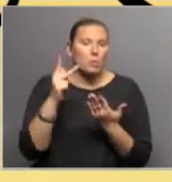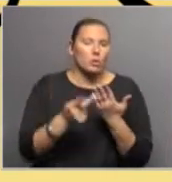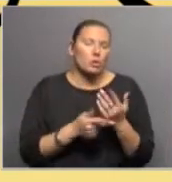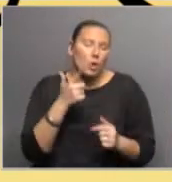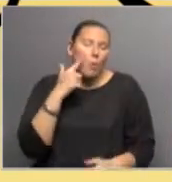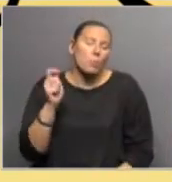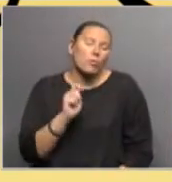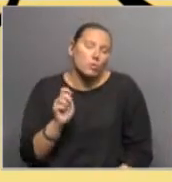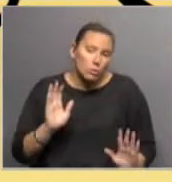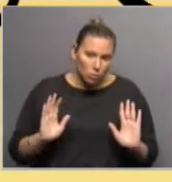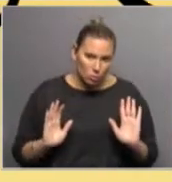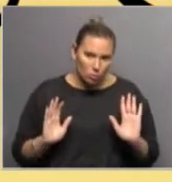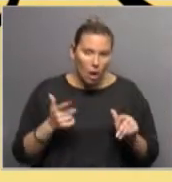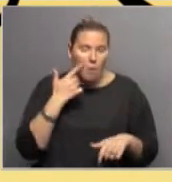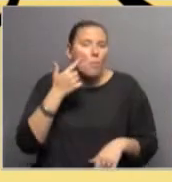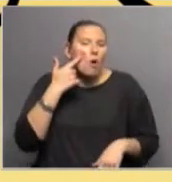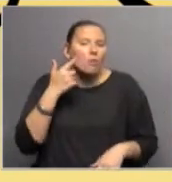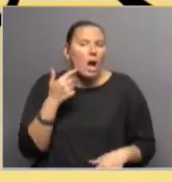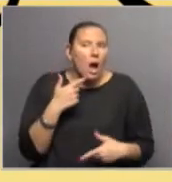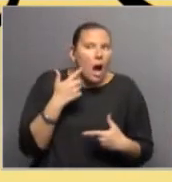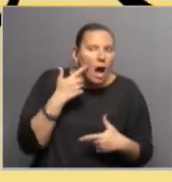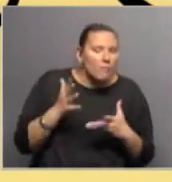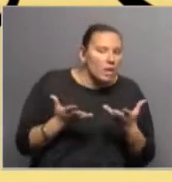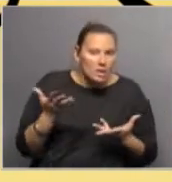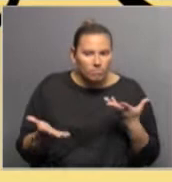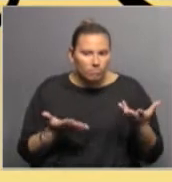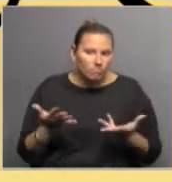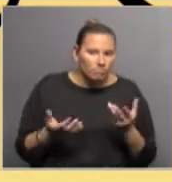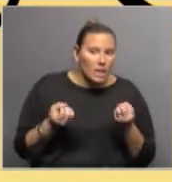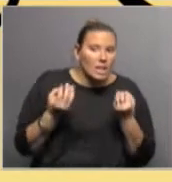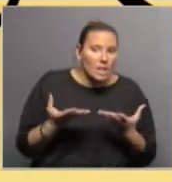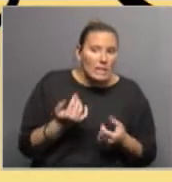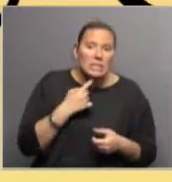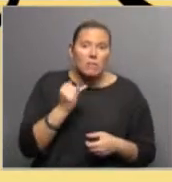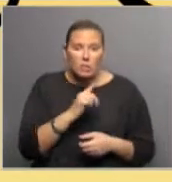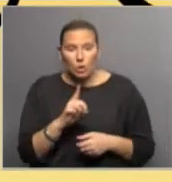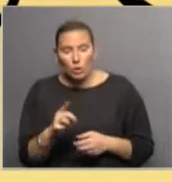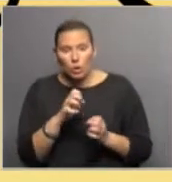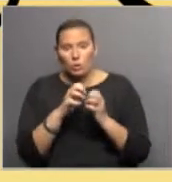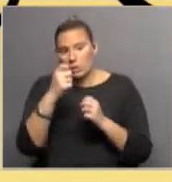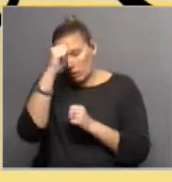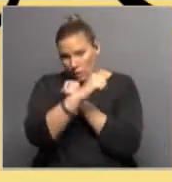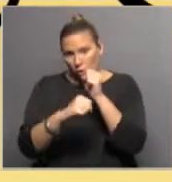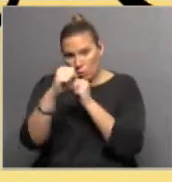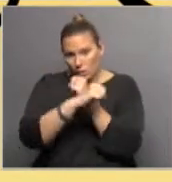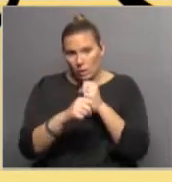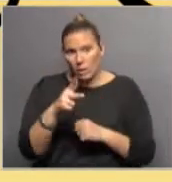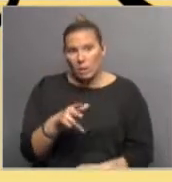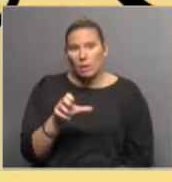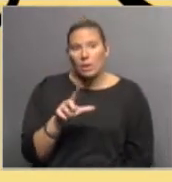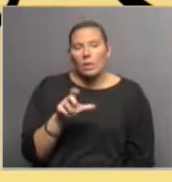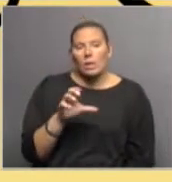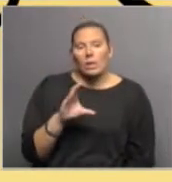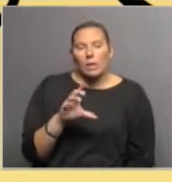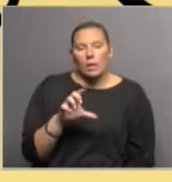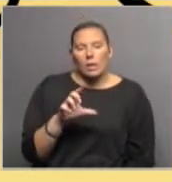piloto, un piloto que permita probar y testear, digamos, esta tecnología, que es con electrólisis y aprovechando la